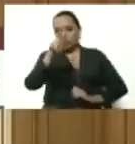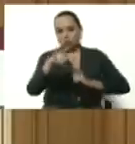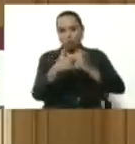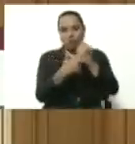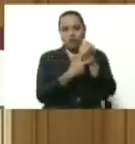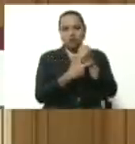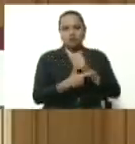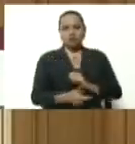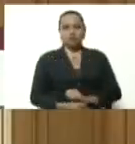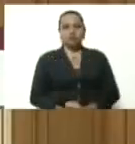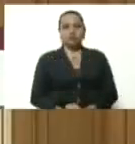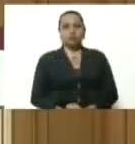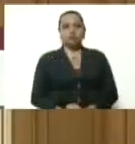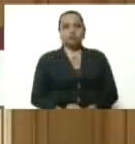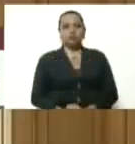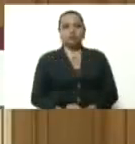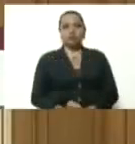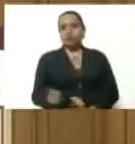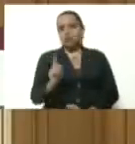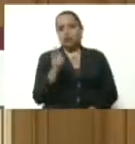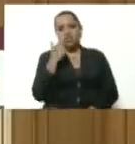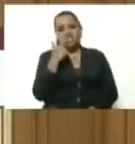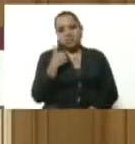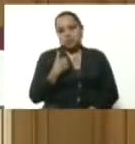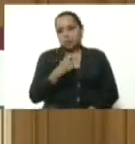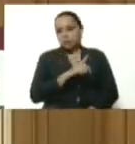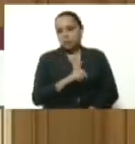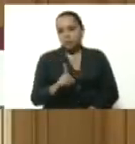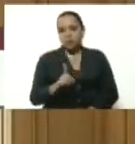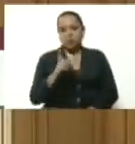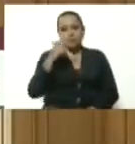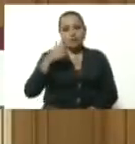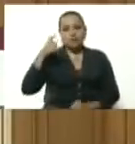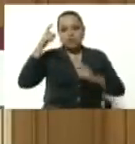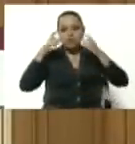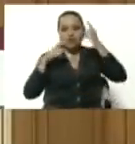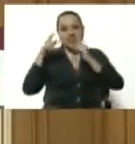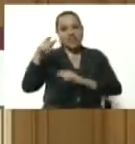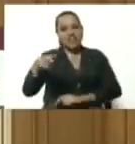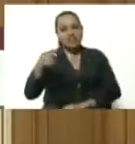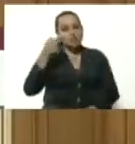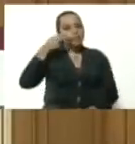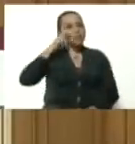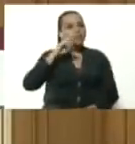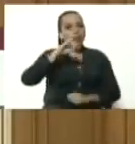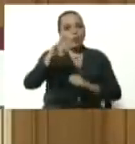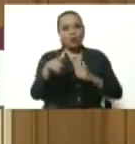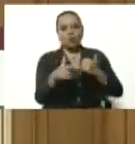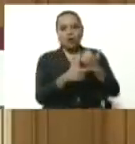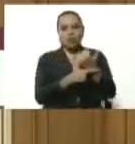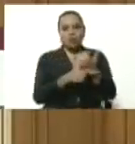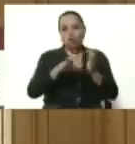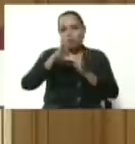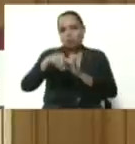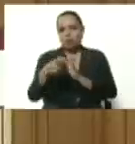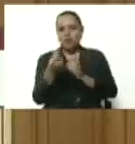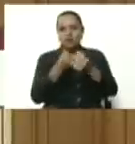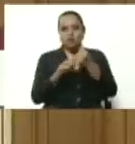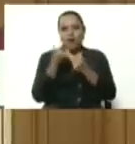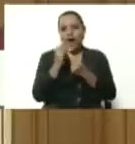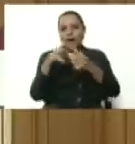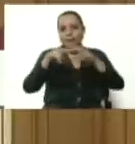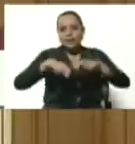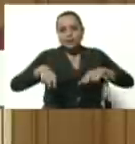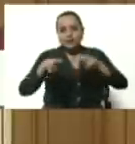Guaidó, y no es que lo esté diciendo Tania Díaz, no es que lo estemos diciendo los chavistas, ni la constituyente, ni Diosdado. Hay investigaciones,